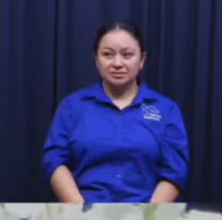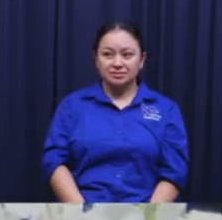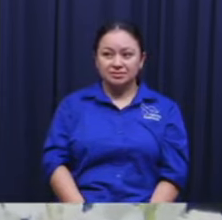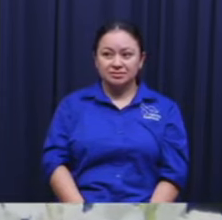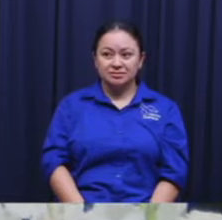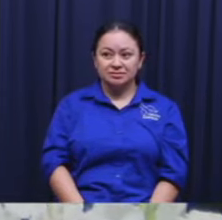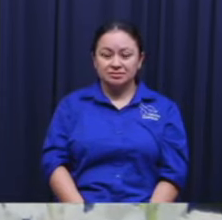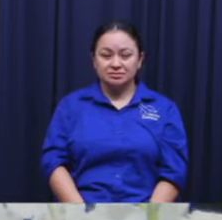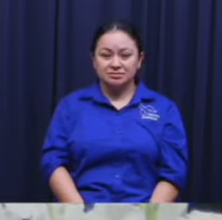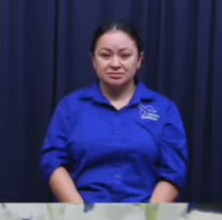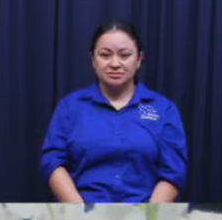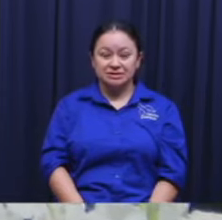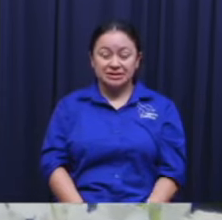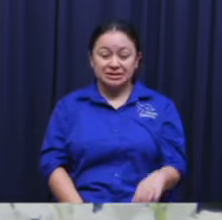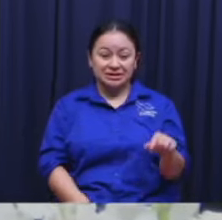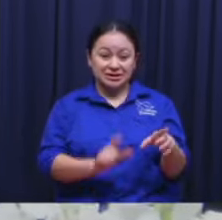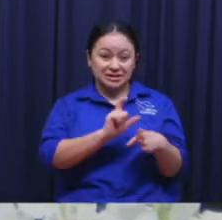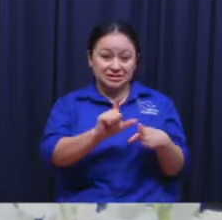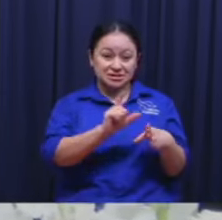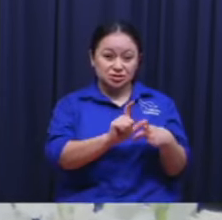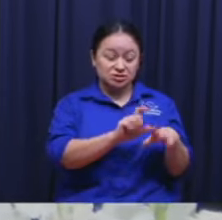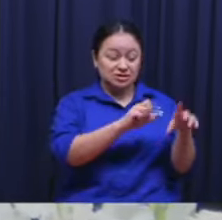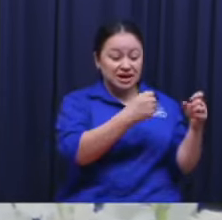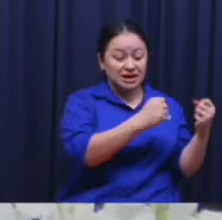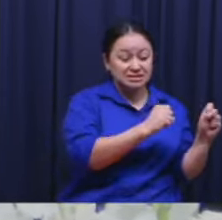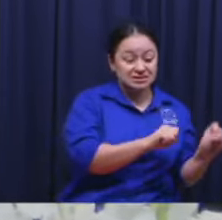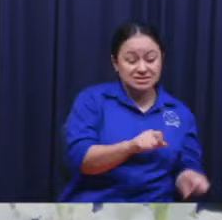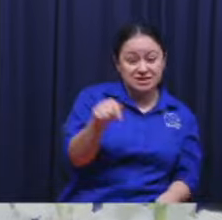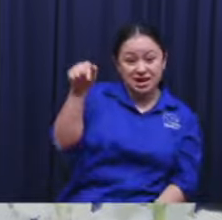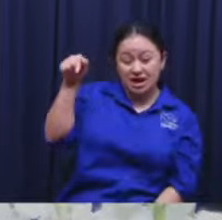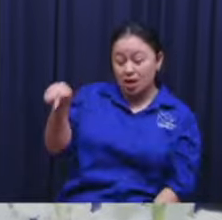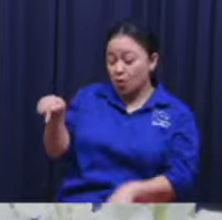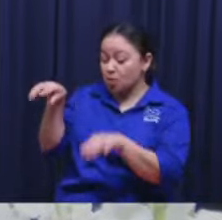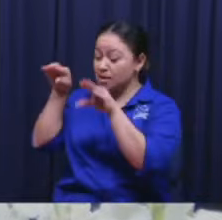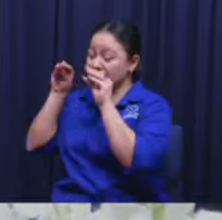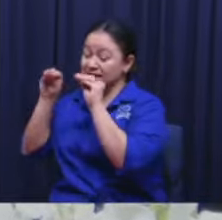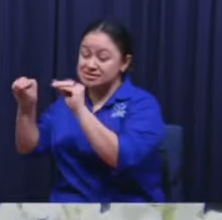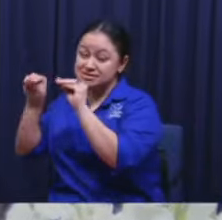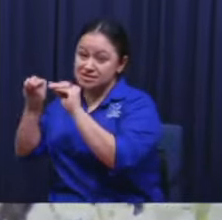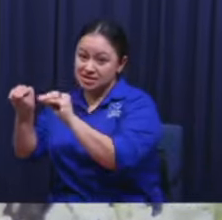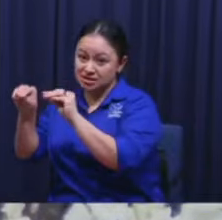hacía y enseñaba. Ya se hizo, ahora estamos enseñando.